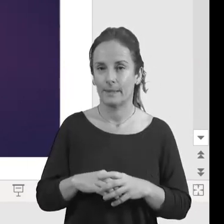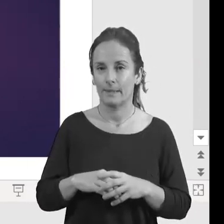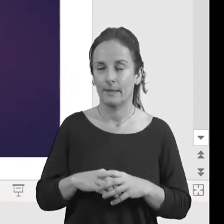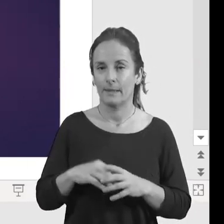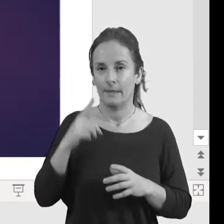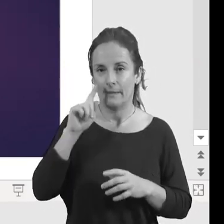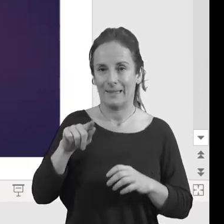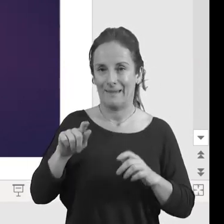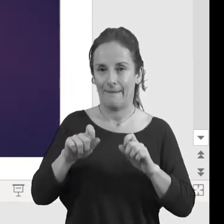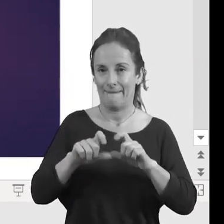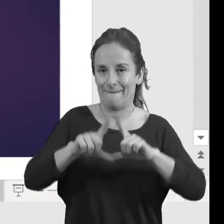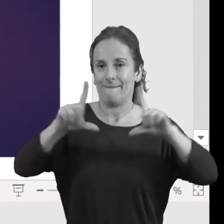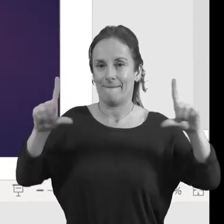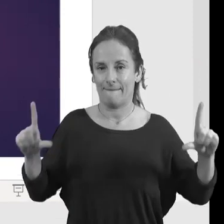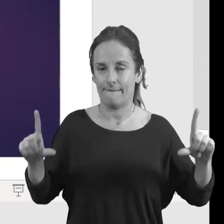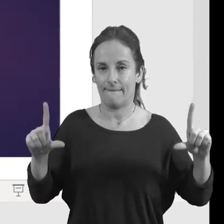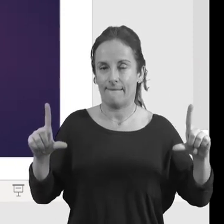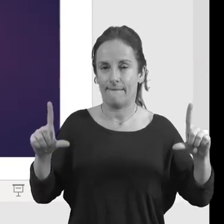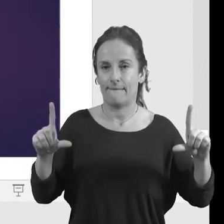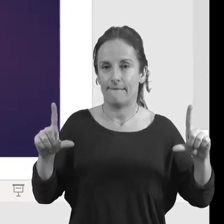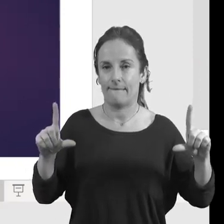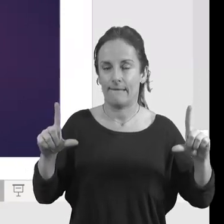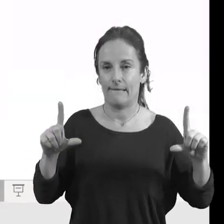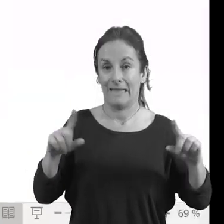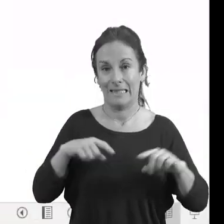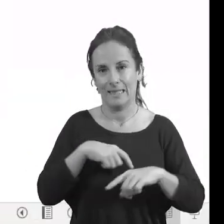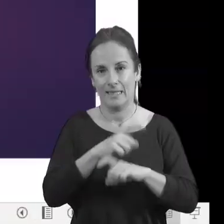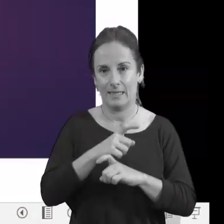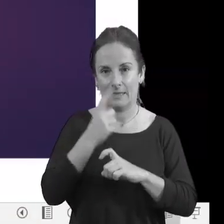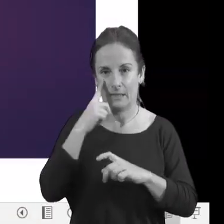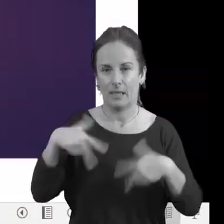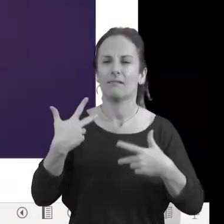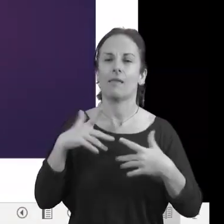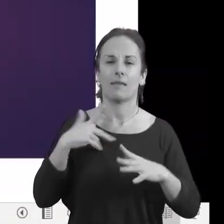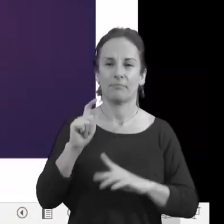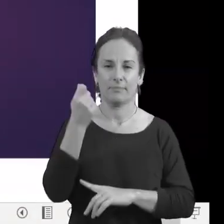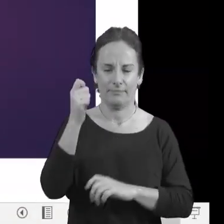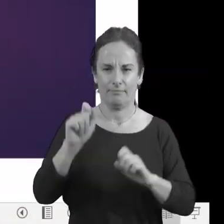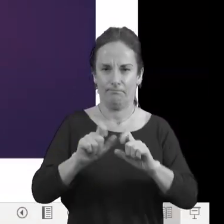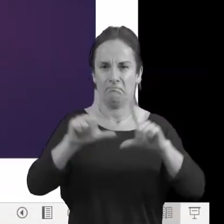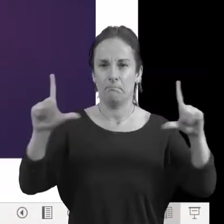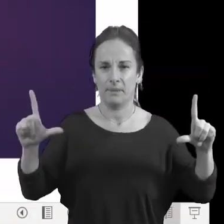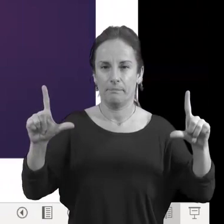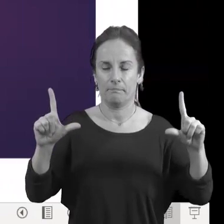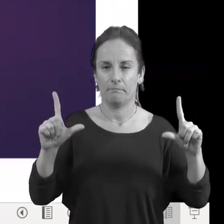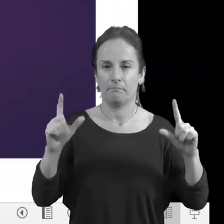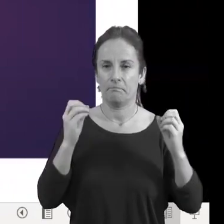aquí, a ver si me deja ampliarla. Aquí, aquí está. Muy